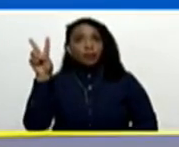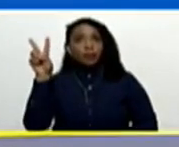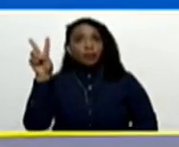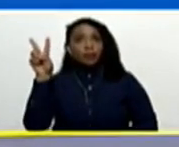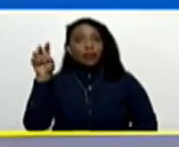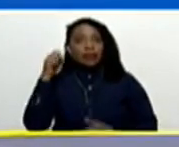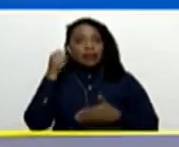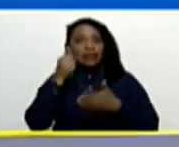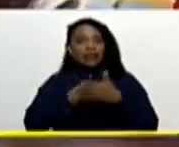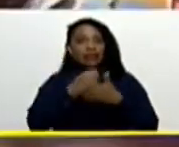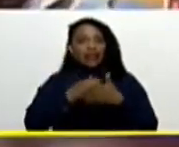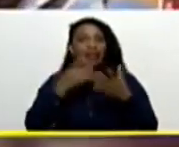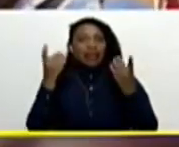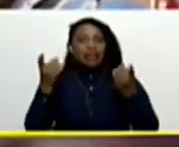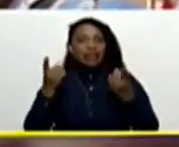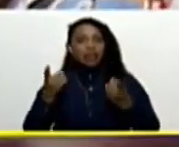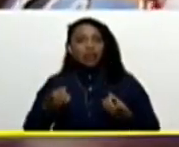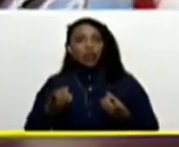firme, decisiva,